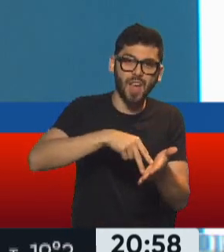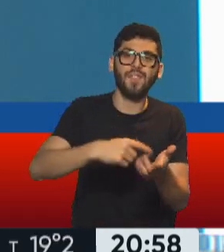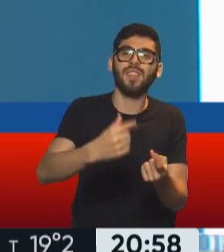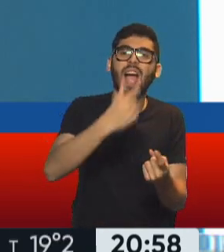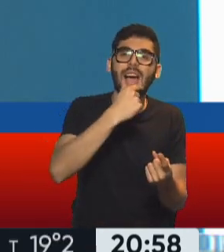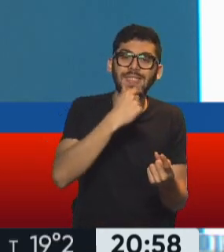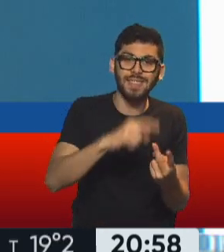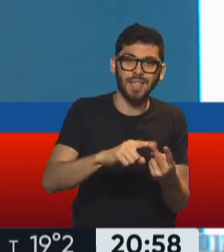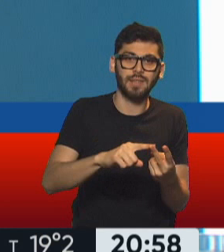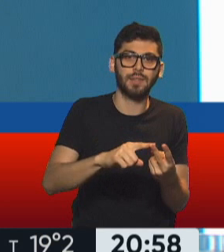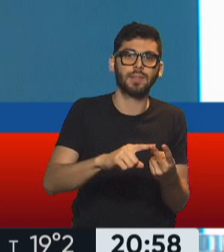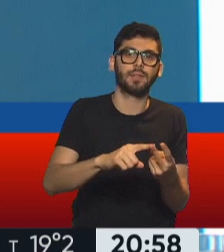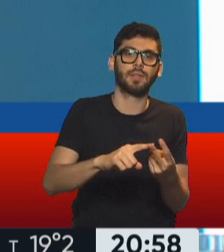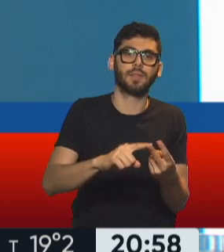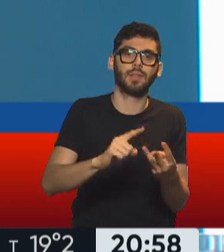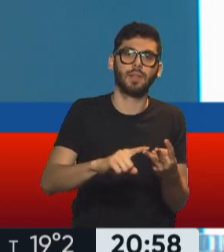galletitas,